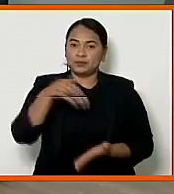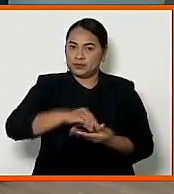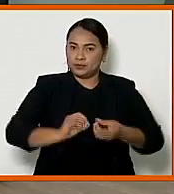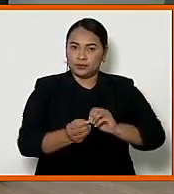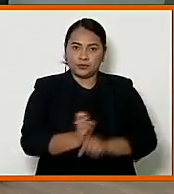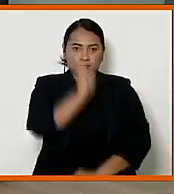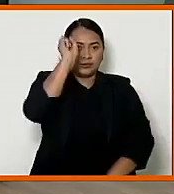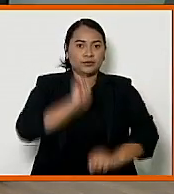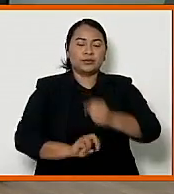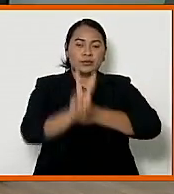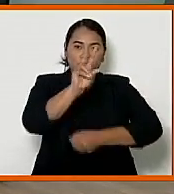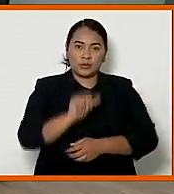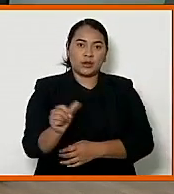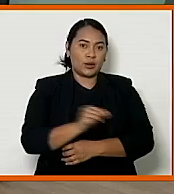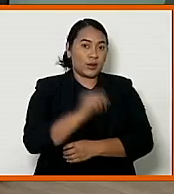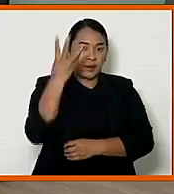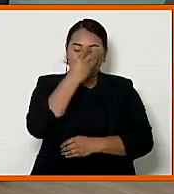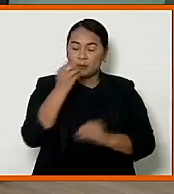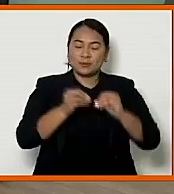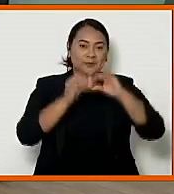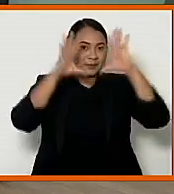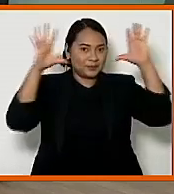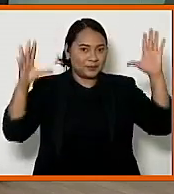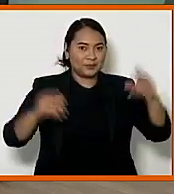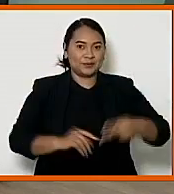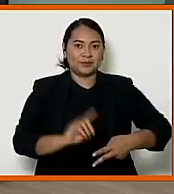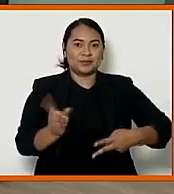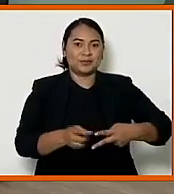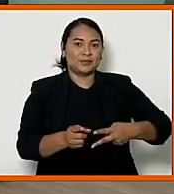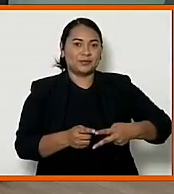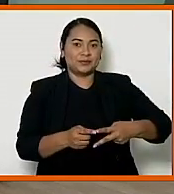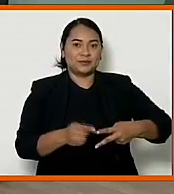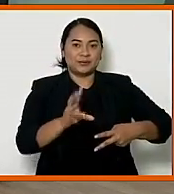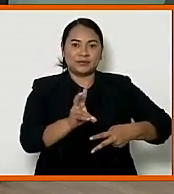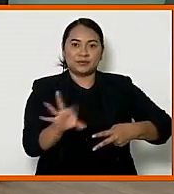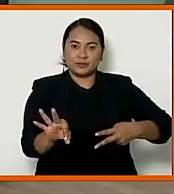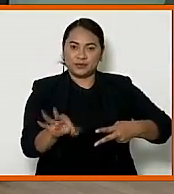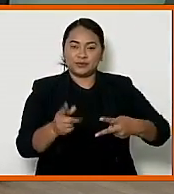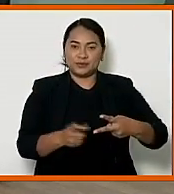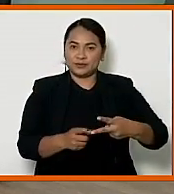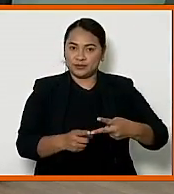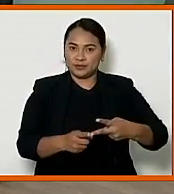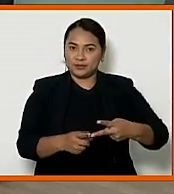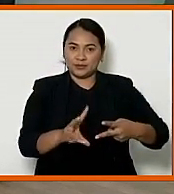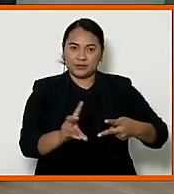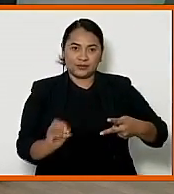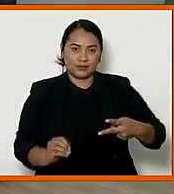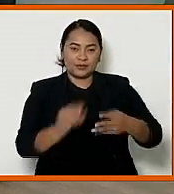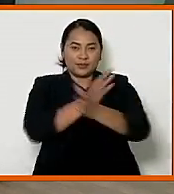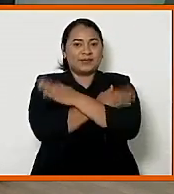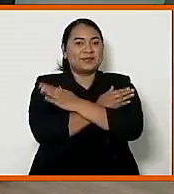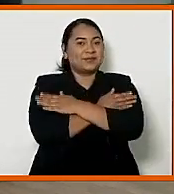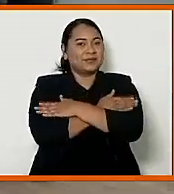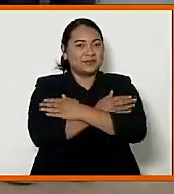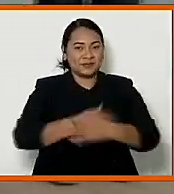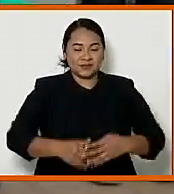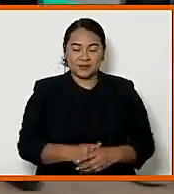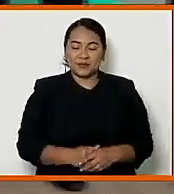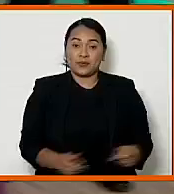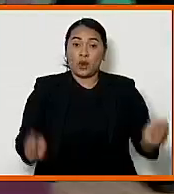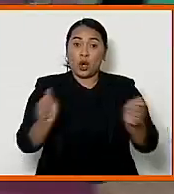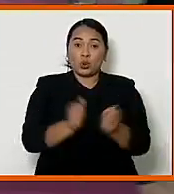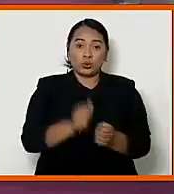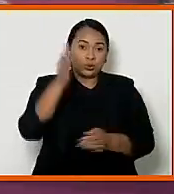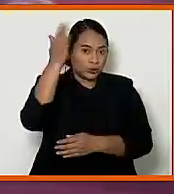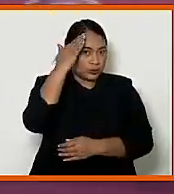números ganadores para premiados en esta hermosa mañana. Posición 1, 79. Posición 2, 70. Muchas felicidades. Acompáñame a